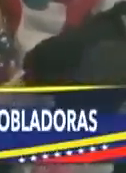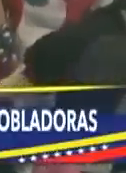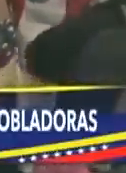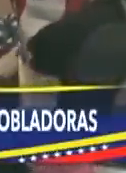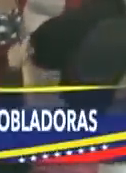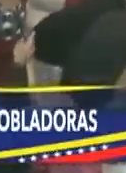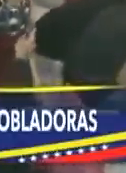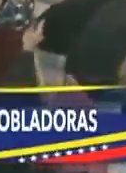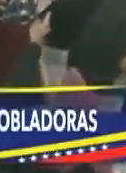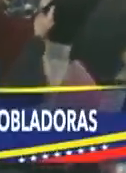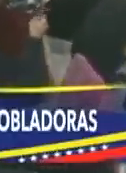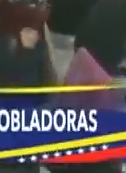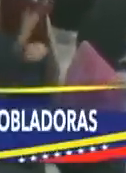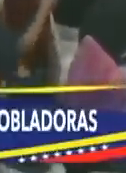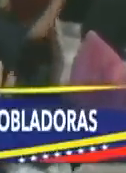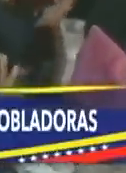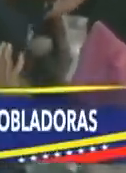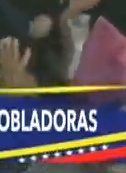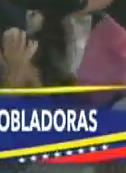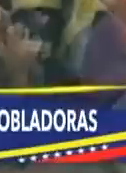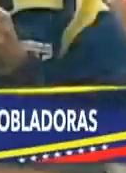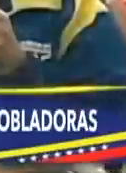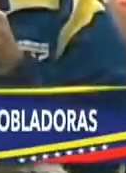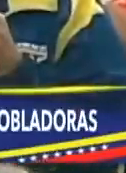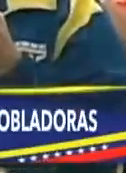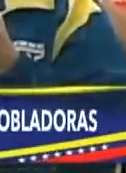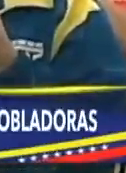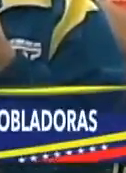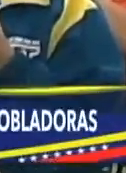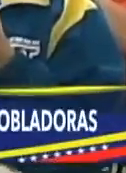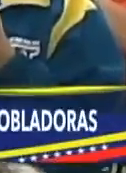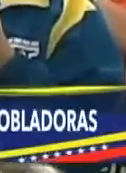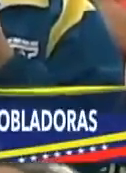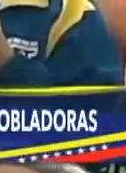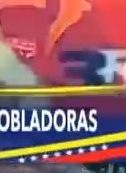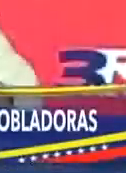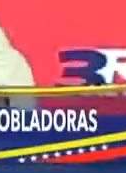a la vivienda en un modelo en los pueblos